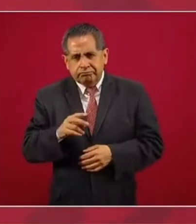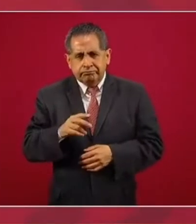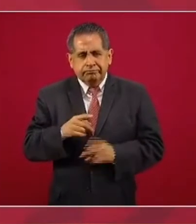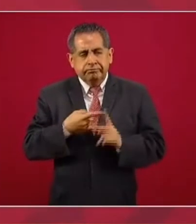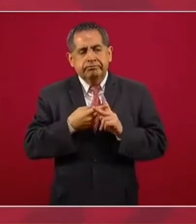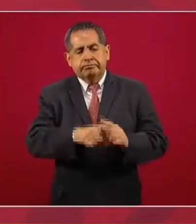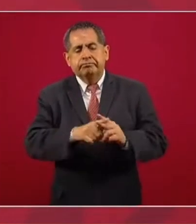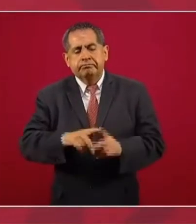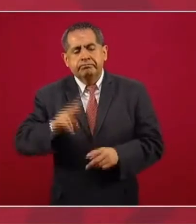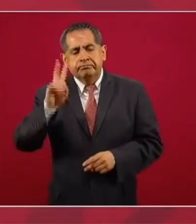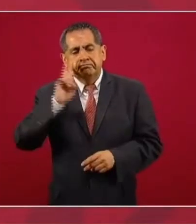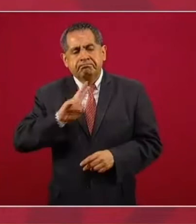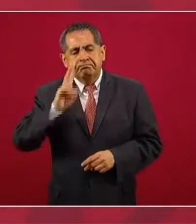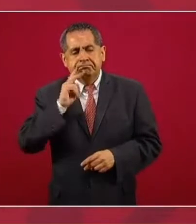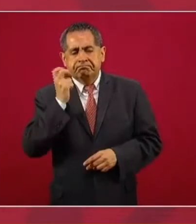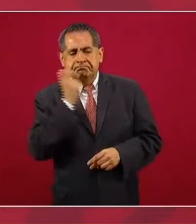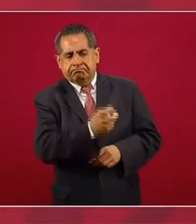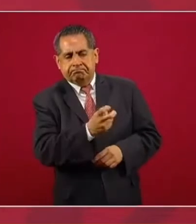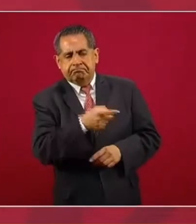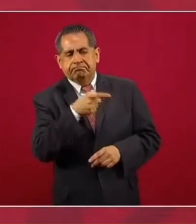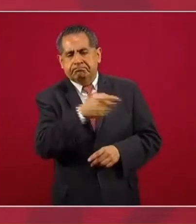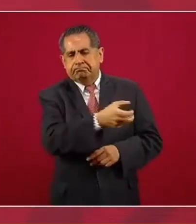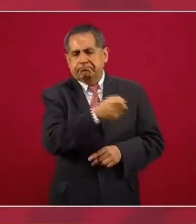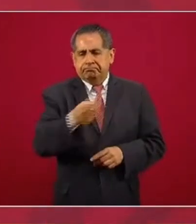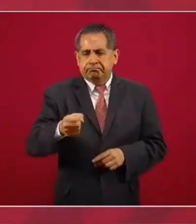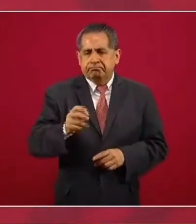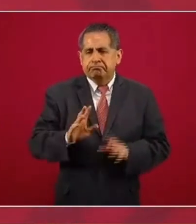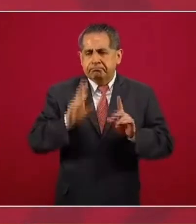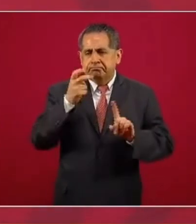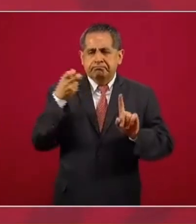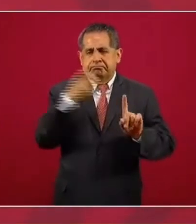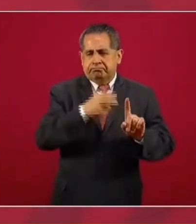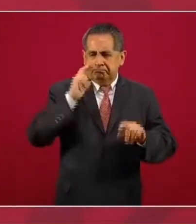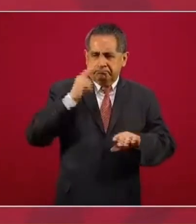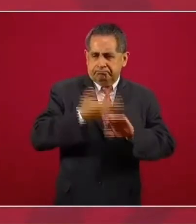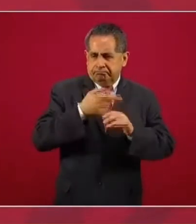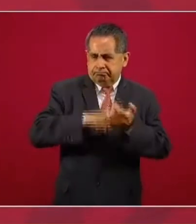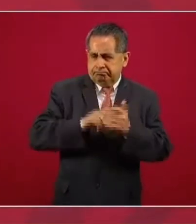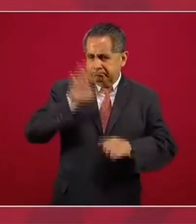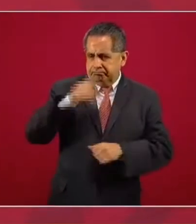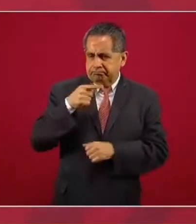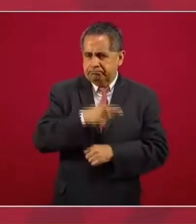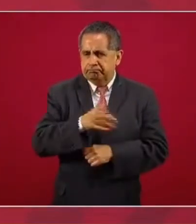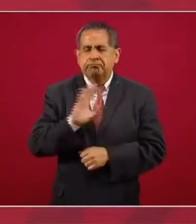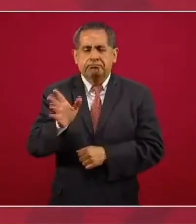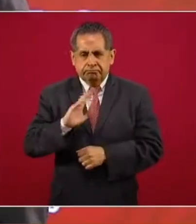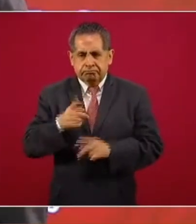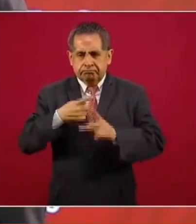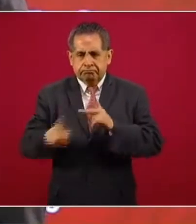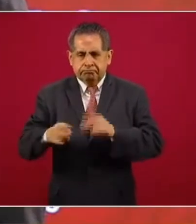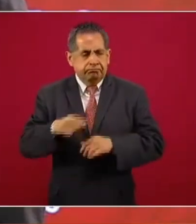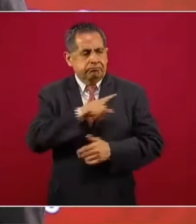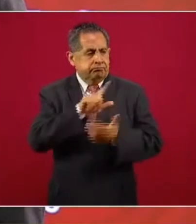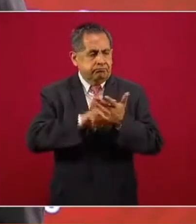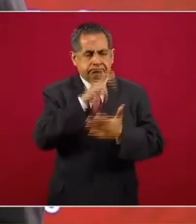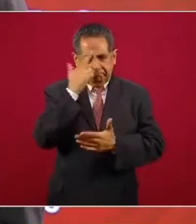indiciados, ¿sí?, como presuntos responsables, ¿no?, también de